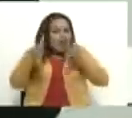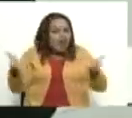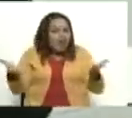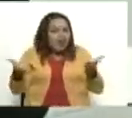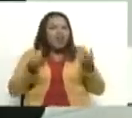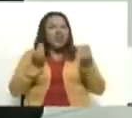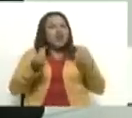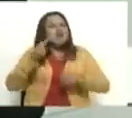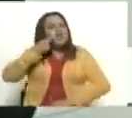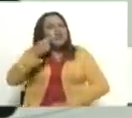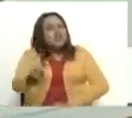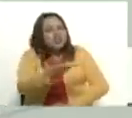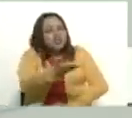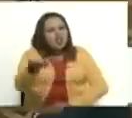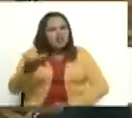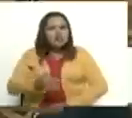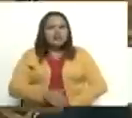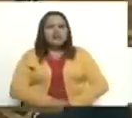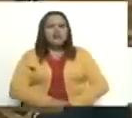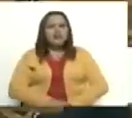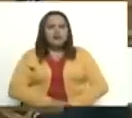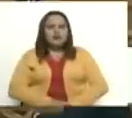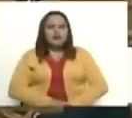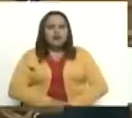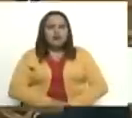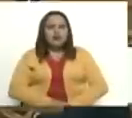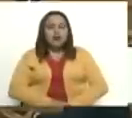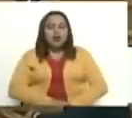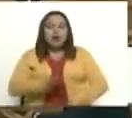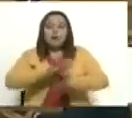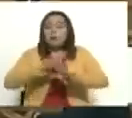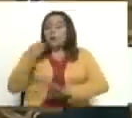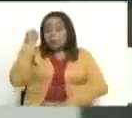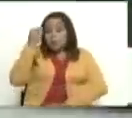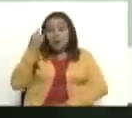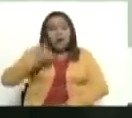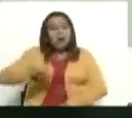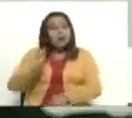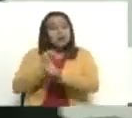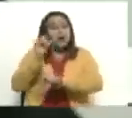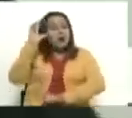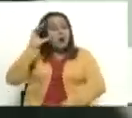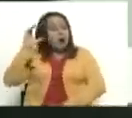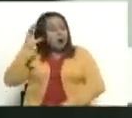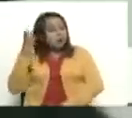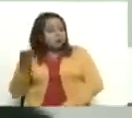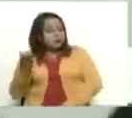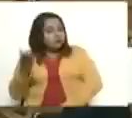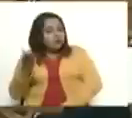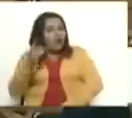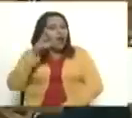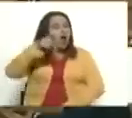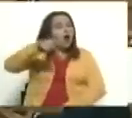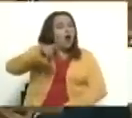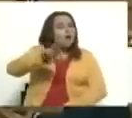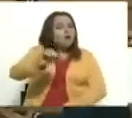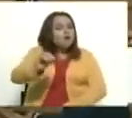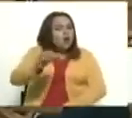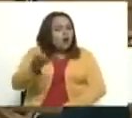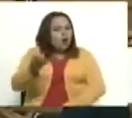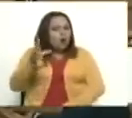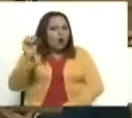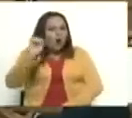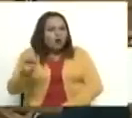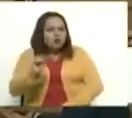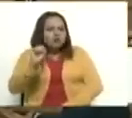se los decía. Porque se creía en verdad el procónsul. Se creía el procónsul. Él se